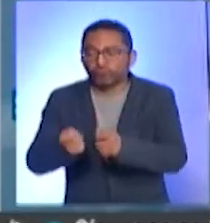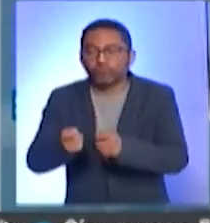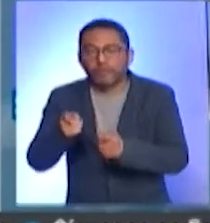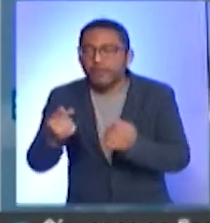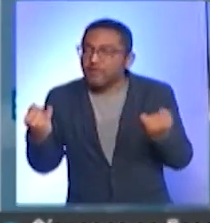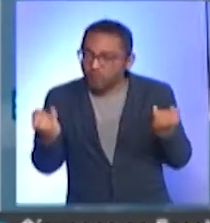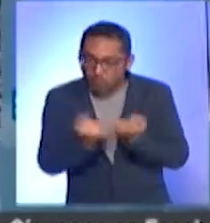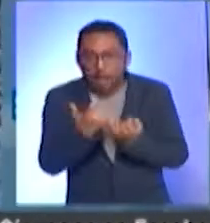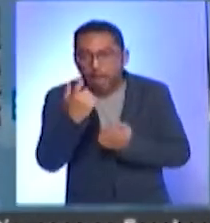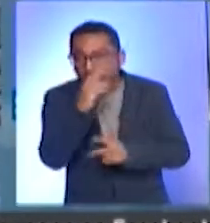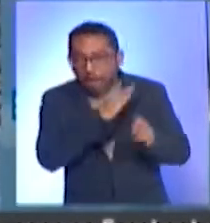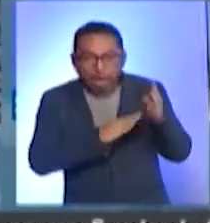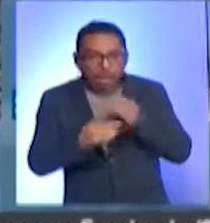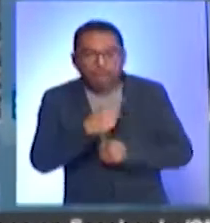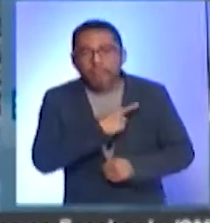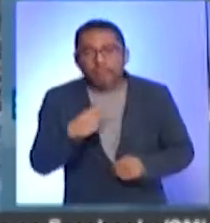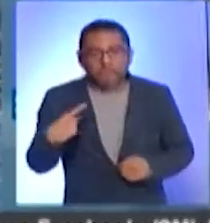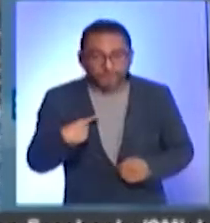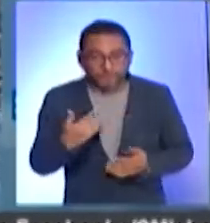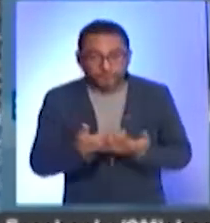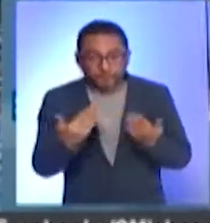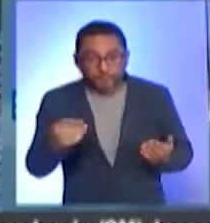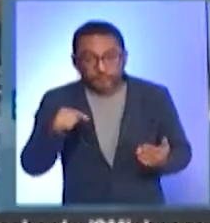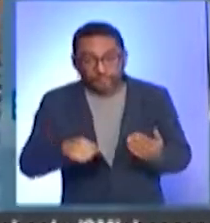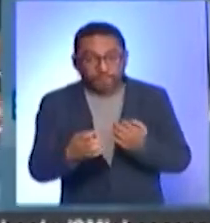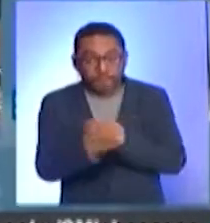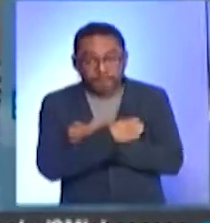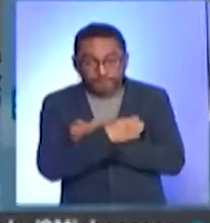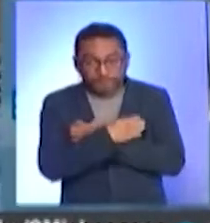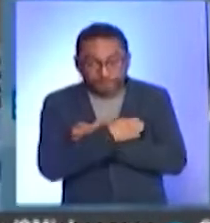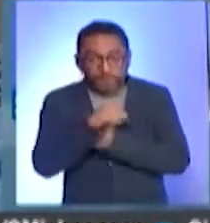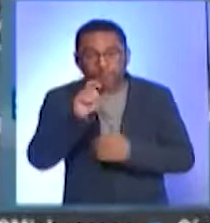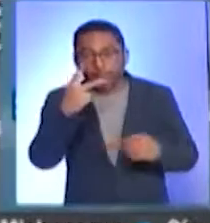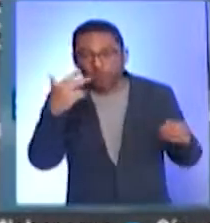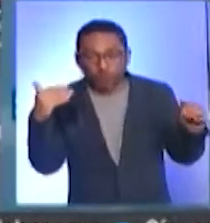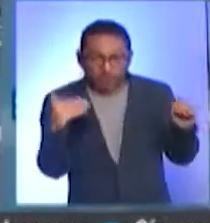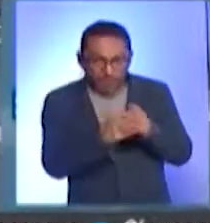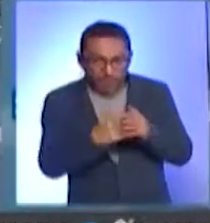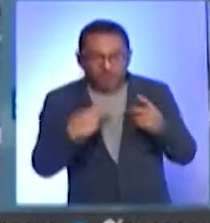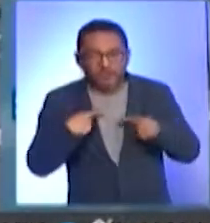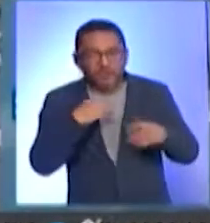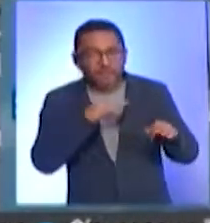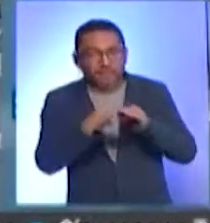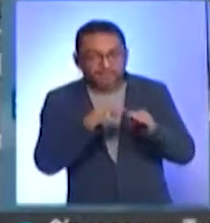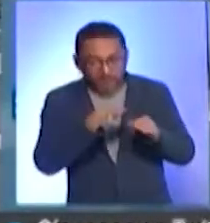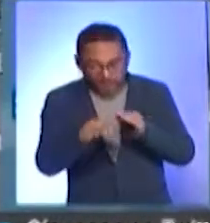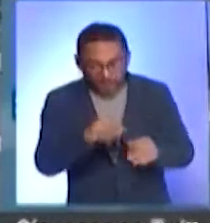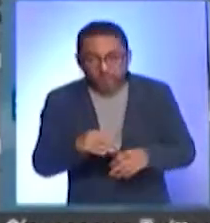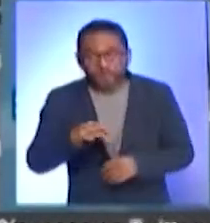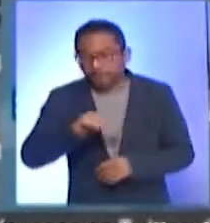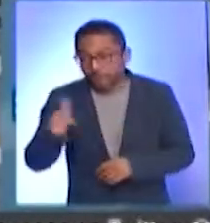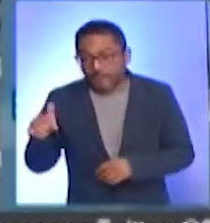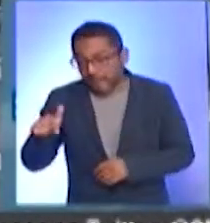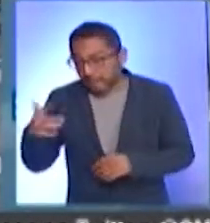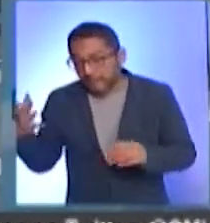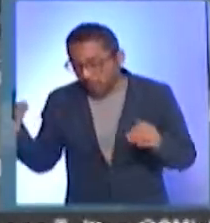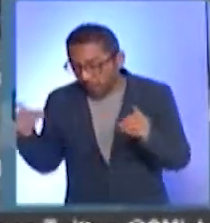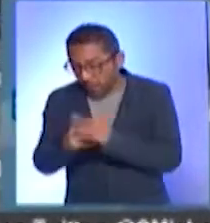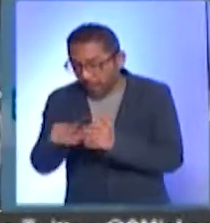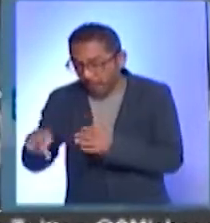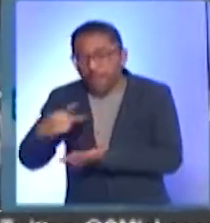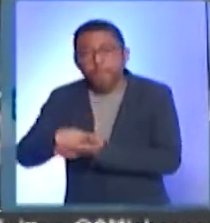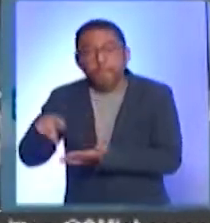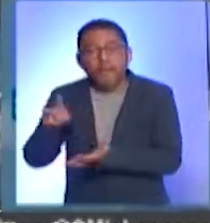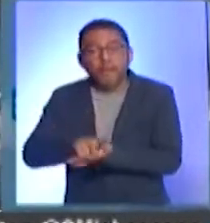presión de gasto actualmente el sector educativo tiene 28 mil trabajadores de los cuales 5 mil cuentan también con plaza